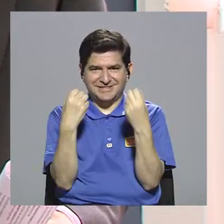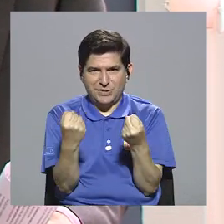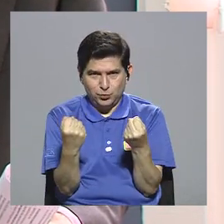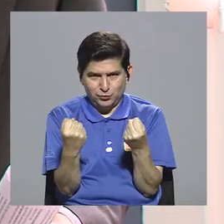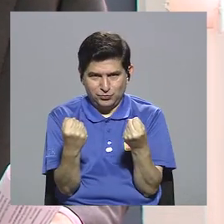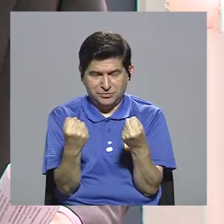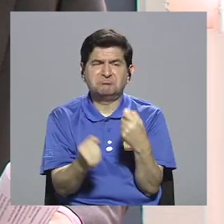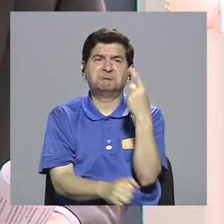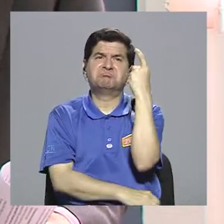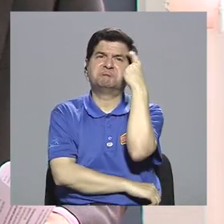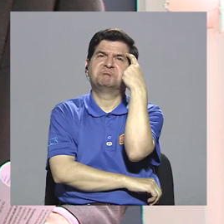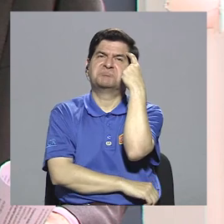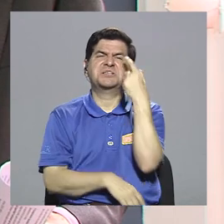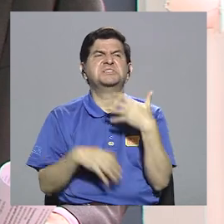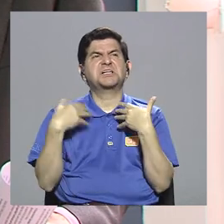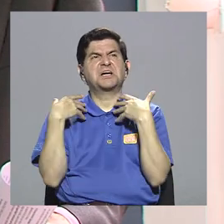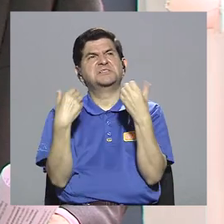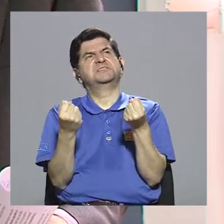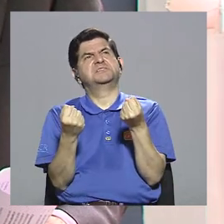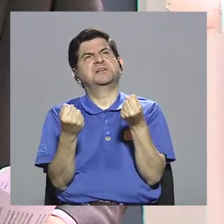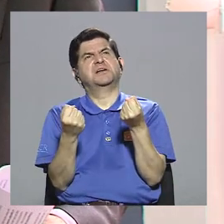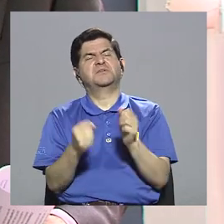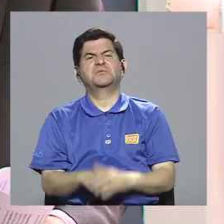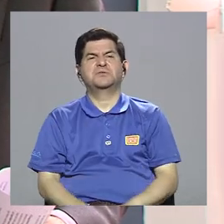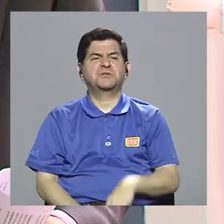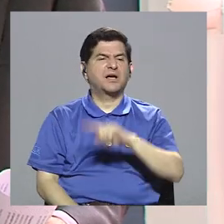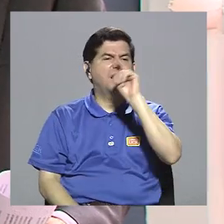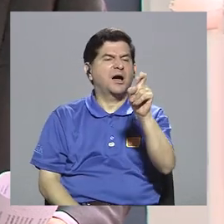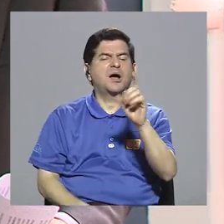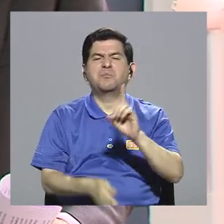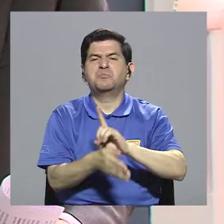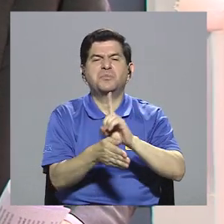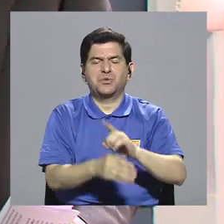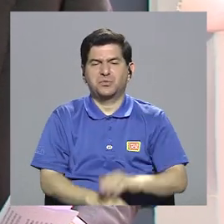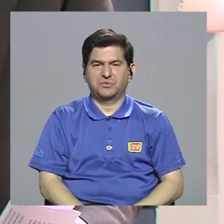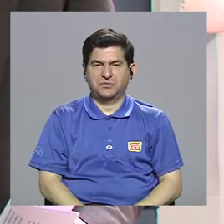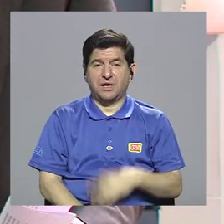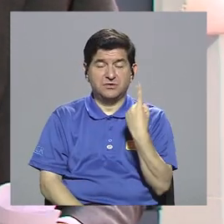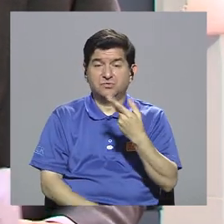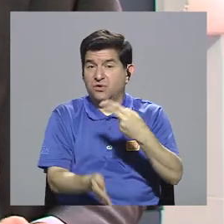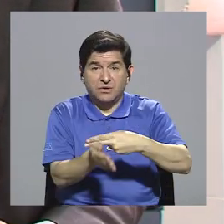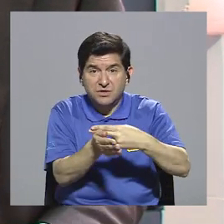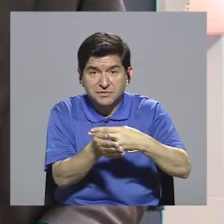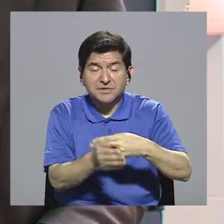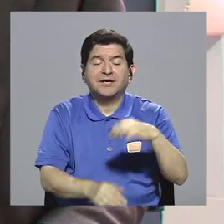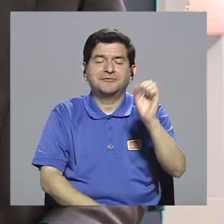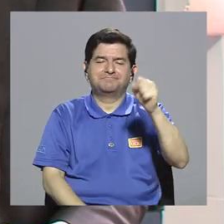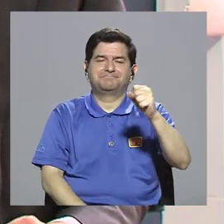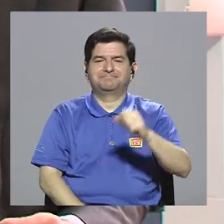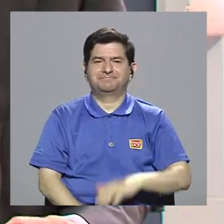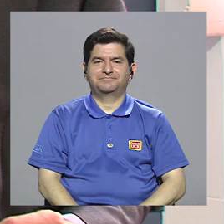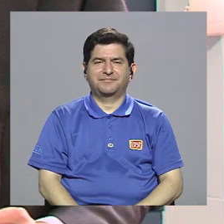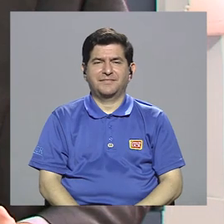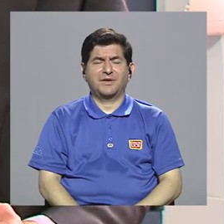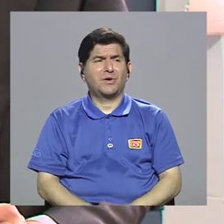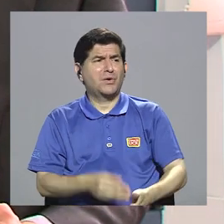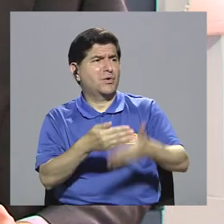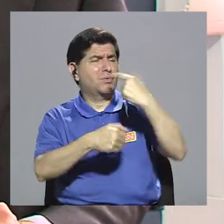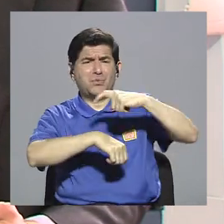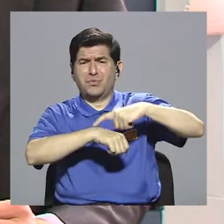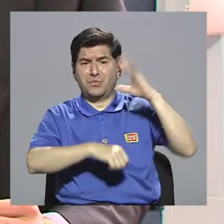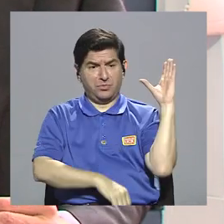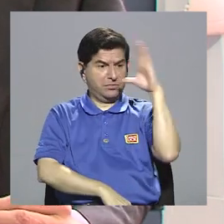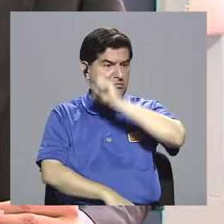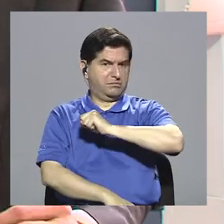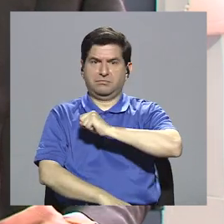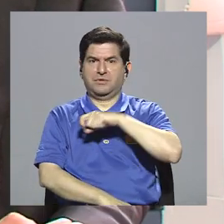tendemos a pensar que tienen salud como la consulta del medio tal como el hospital y hace mucho tiempo que